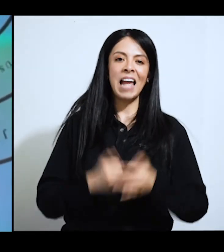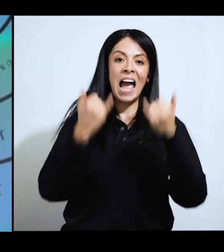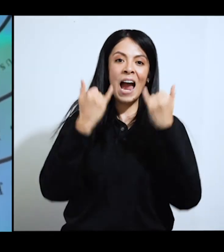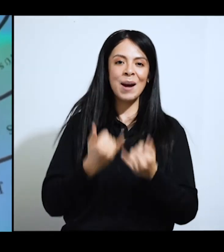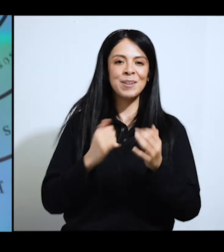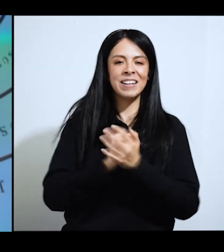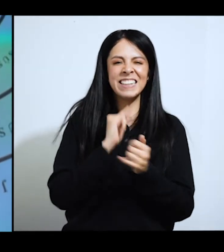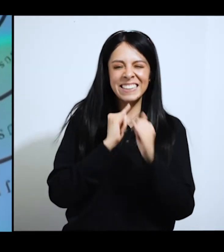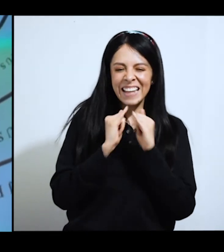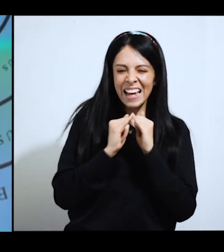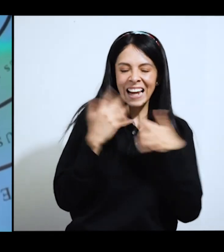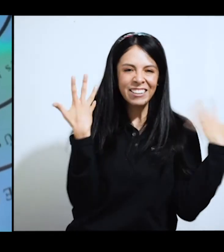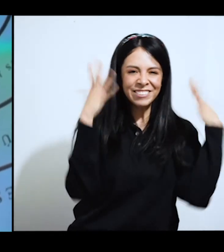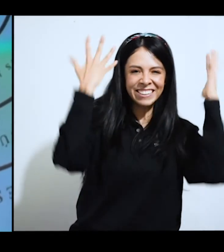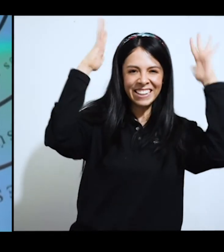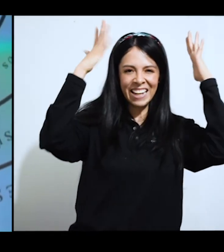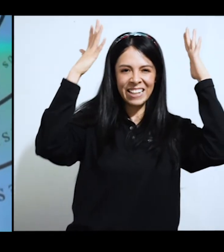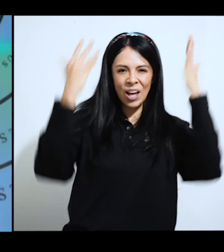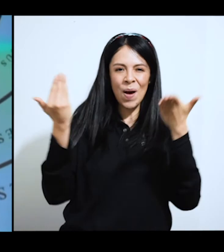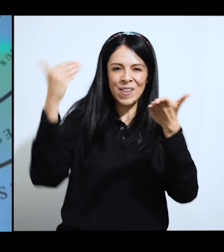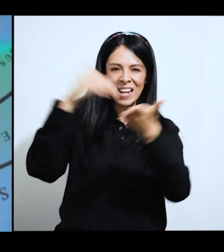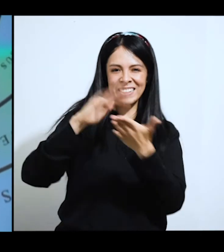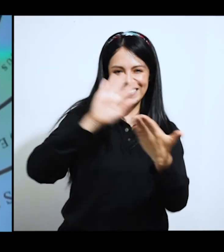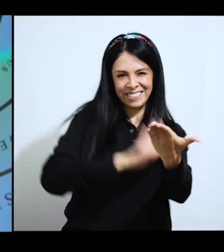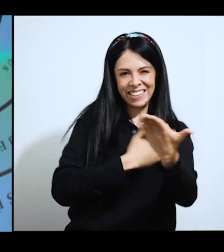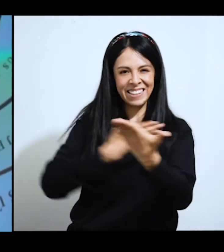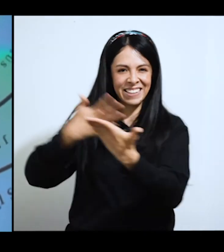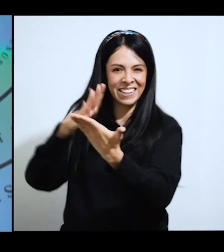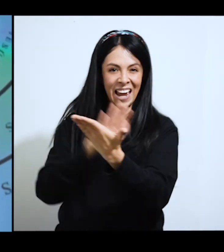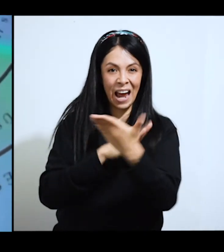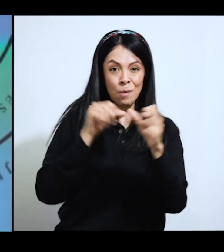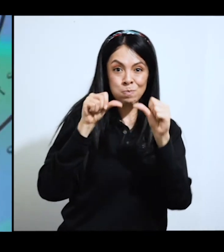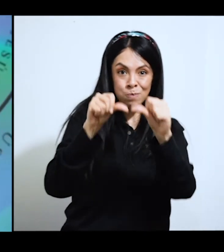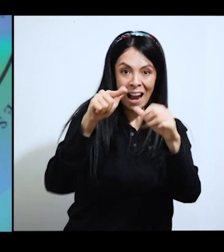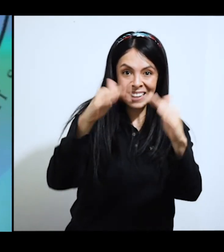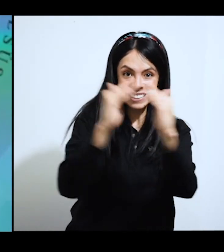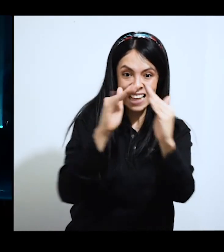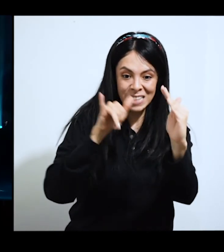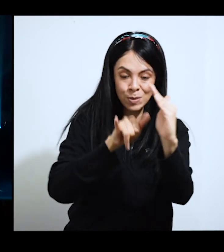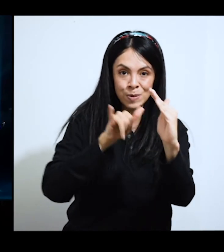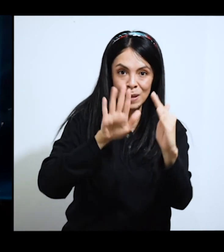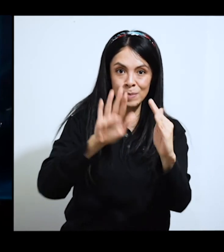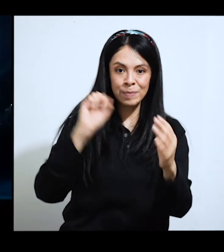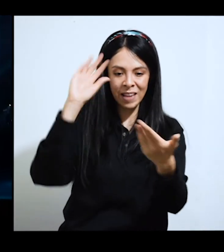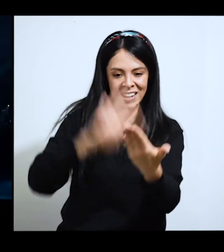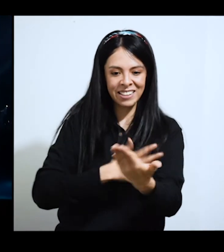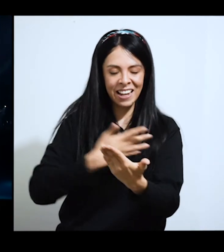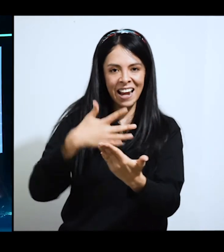canción. Entonces allí donde están, los invito a que se pongan de pie. Vamos a celebrar todo.